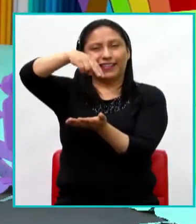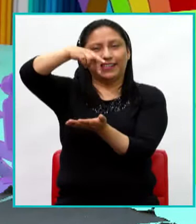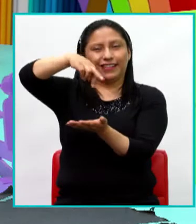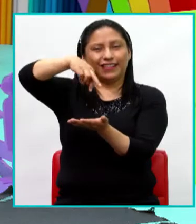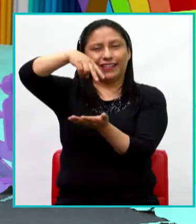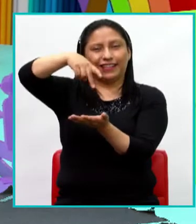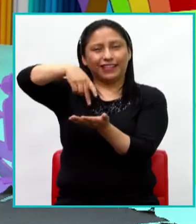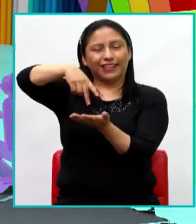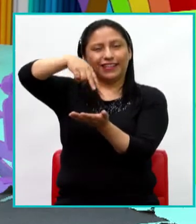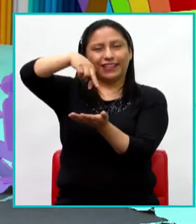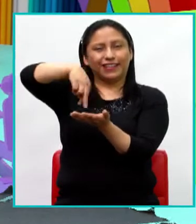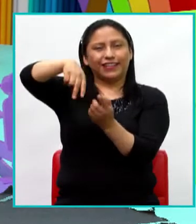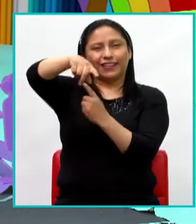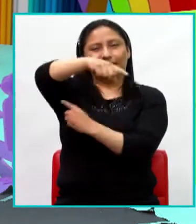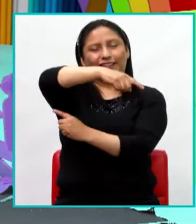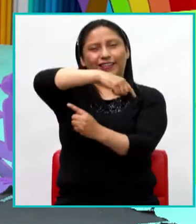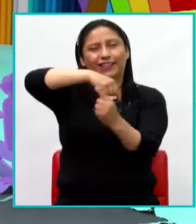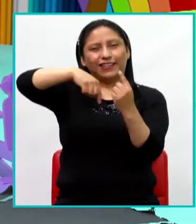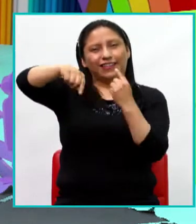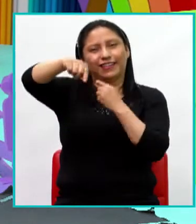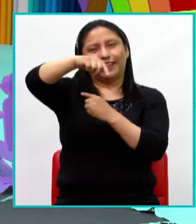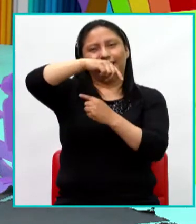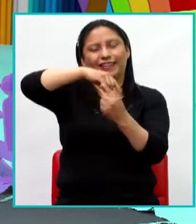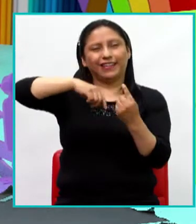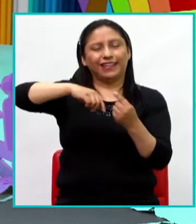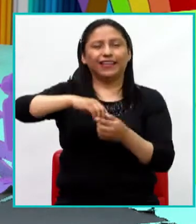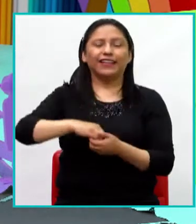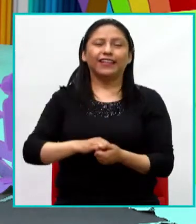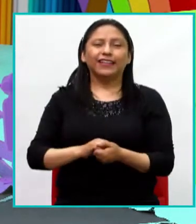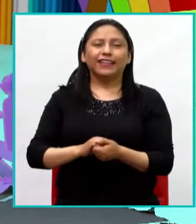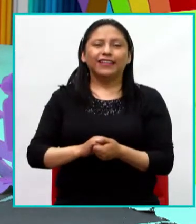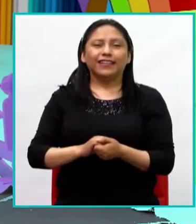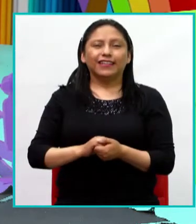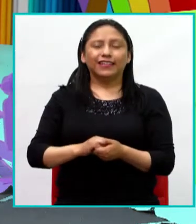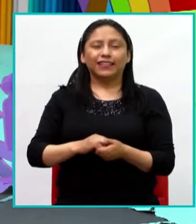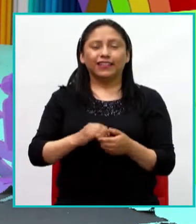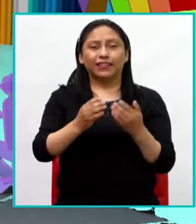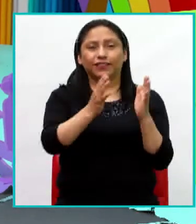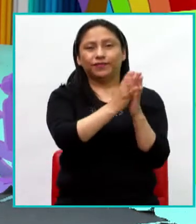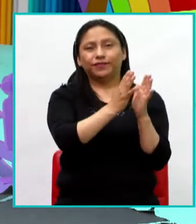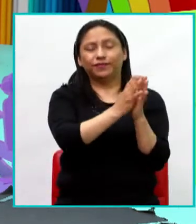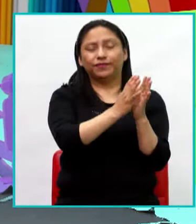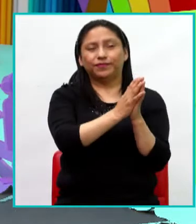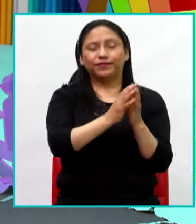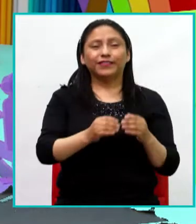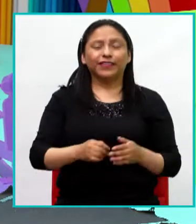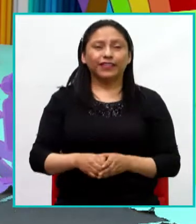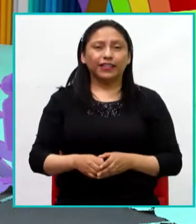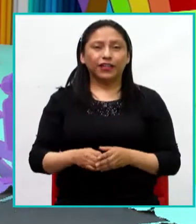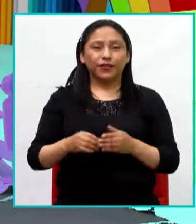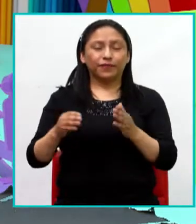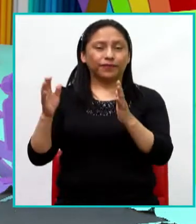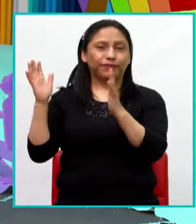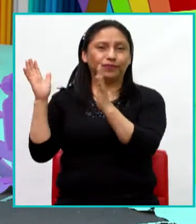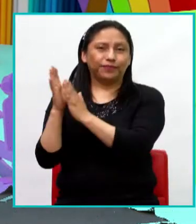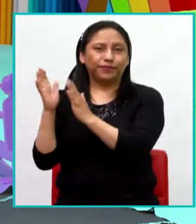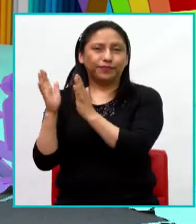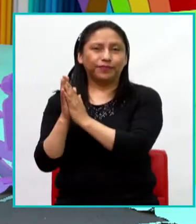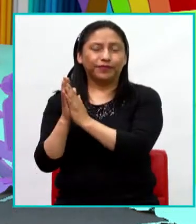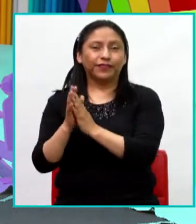Pateo, pateo, pateo y una vuelta voy a dar. Todos aplaudiendo aquí, todos aplaudiendo